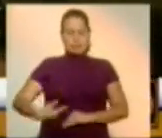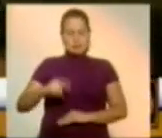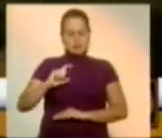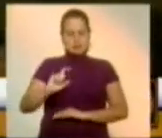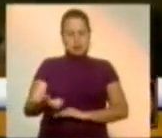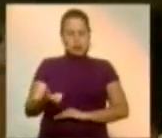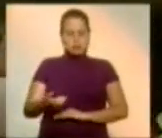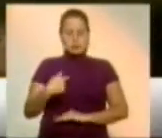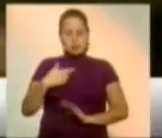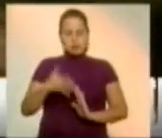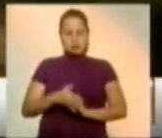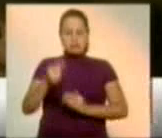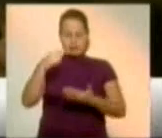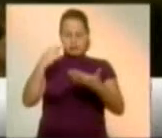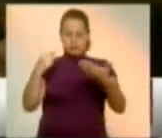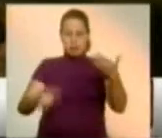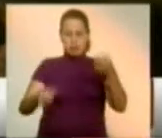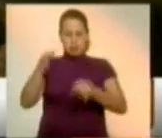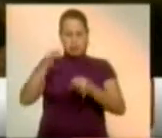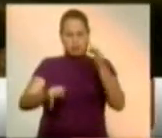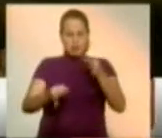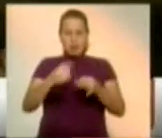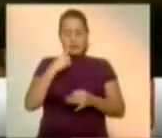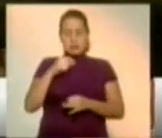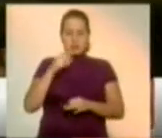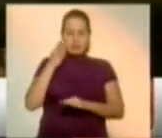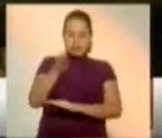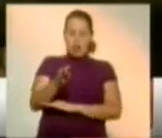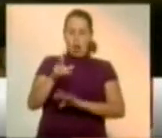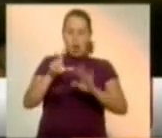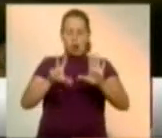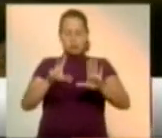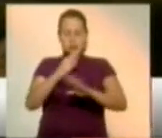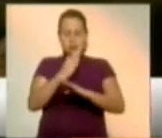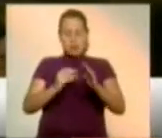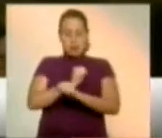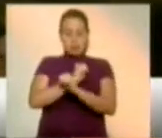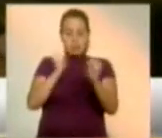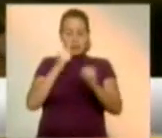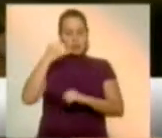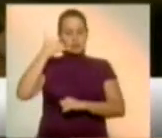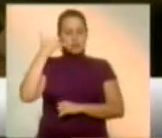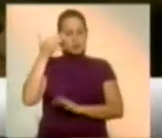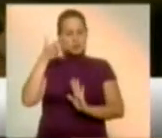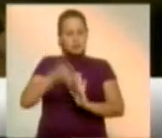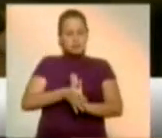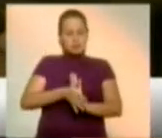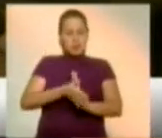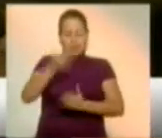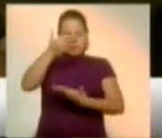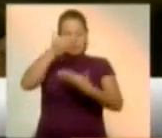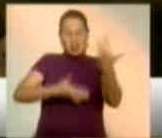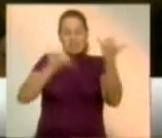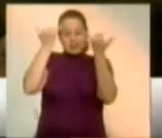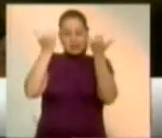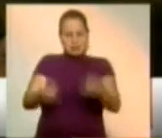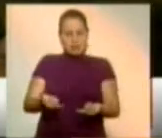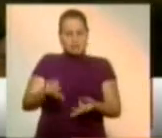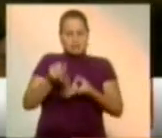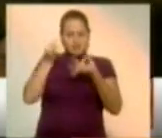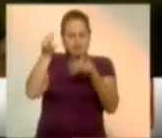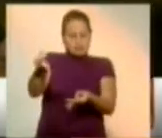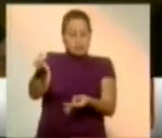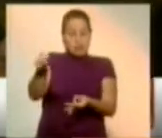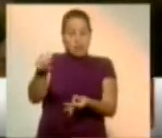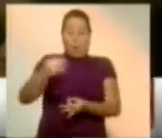mañana a las 8:30. Cuando llegó al tribunal el día siguiente me llamó y me dijo, ¿me tienes esa boleta ya? Y mandó